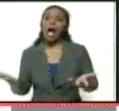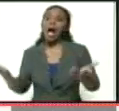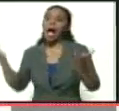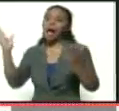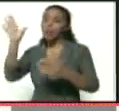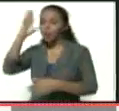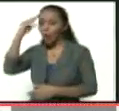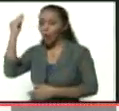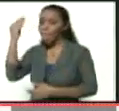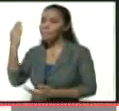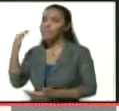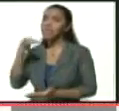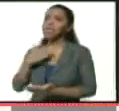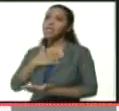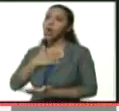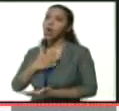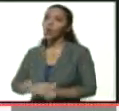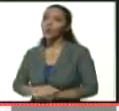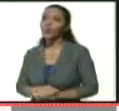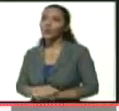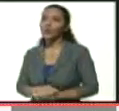Cabello!